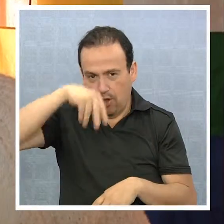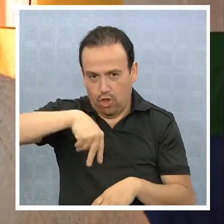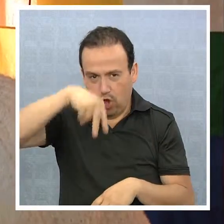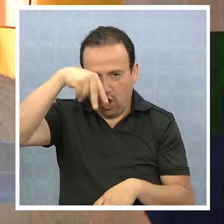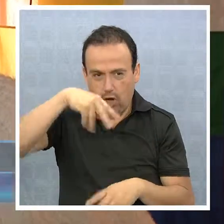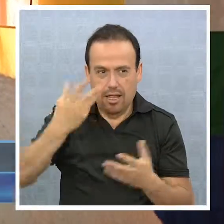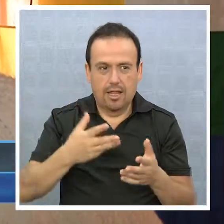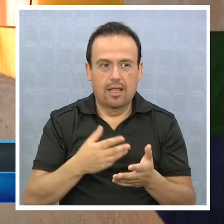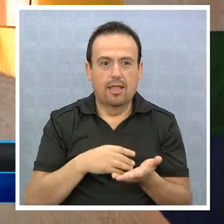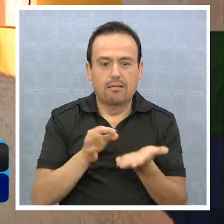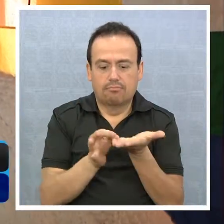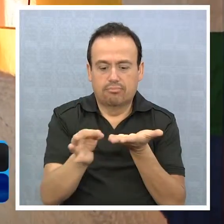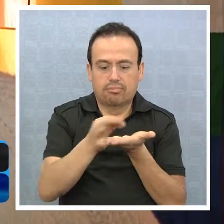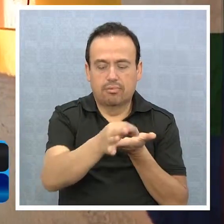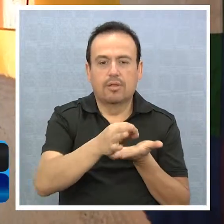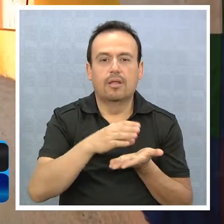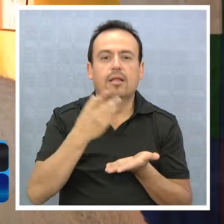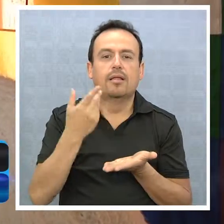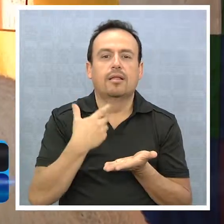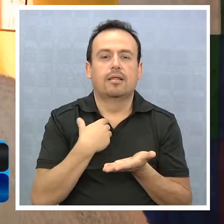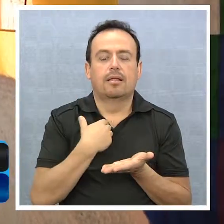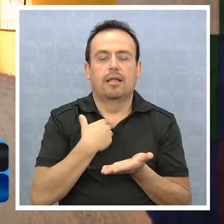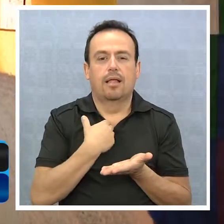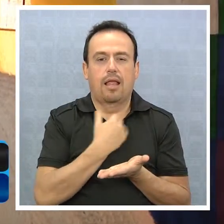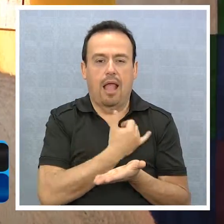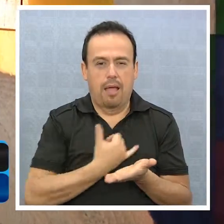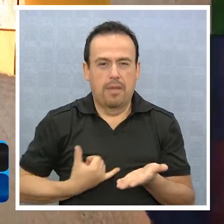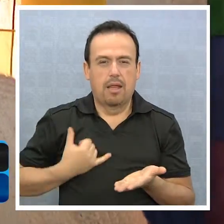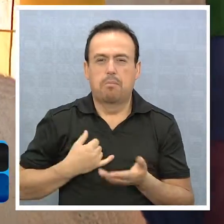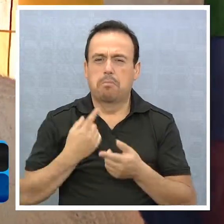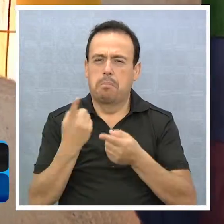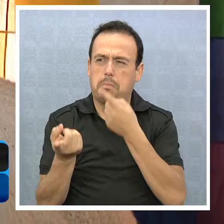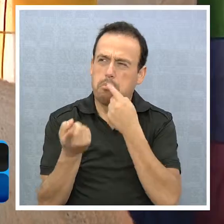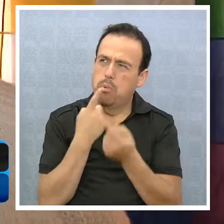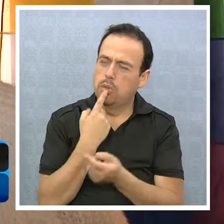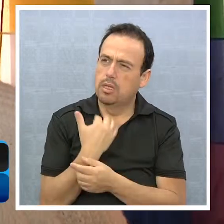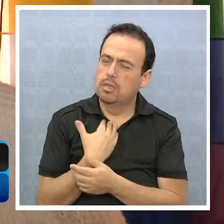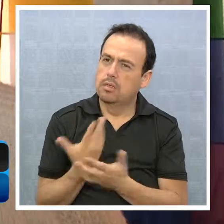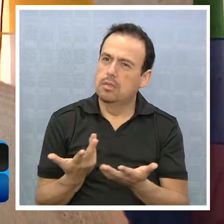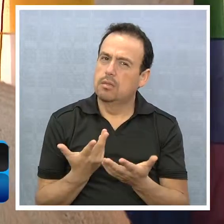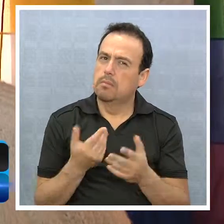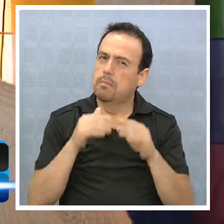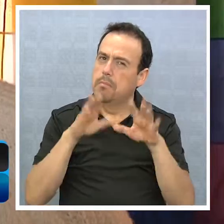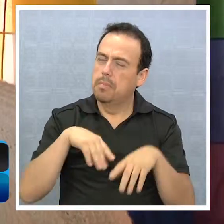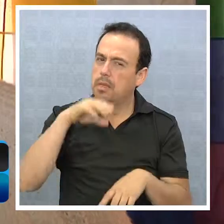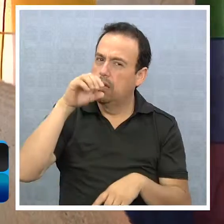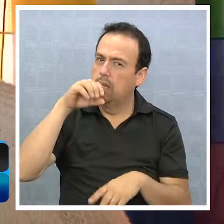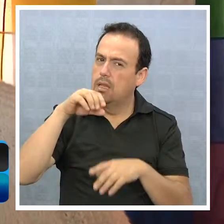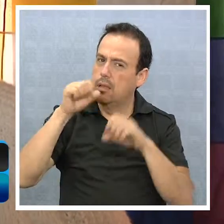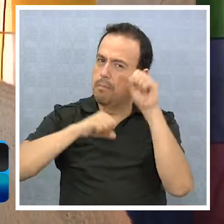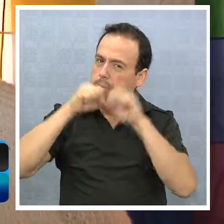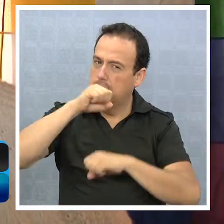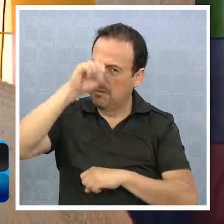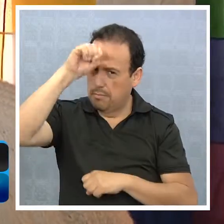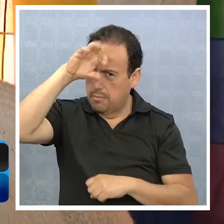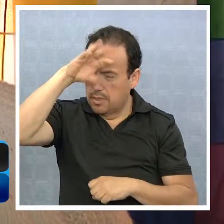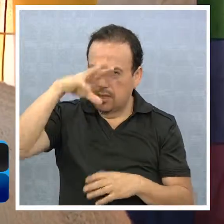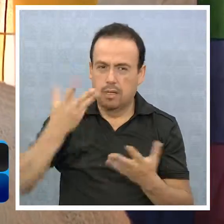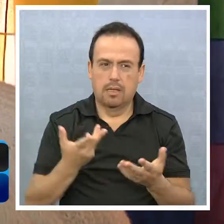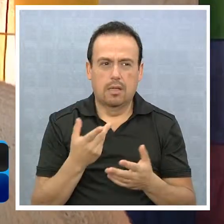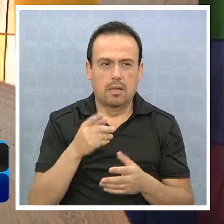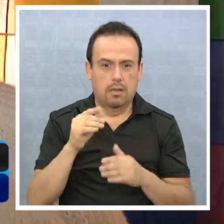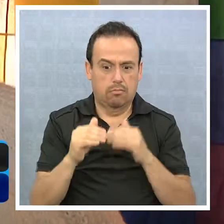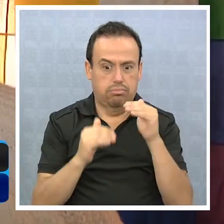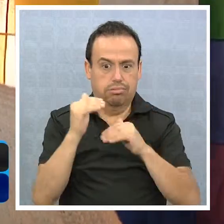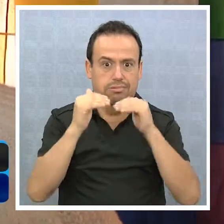en el norte mueren los pueblos originarios hay veces nosotros nos preguntamos si en las minas la minería